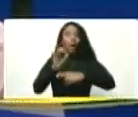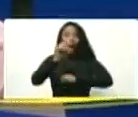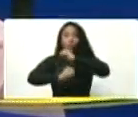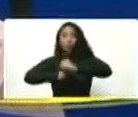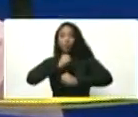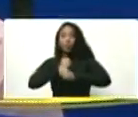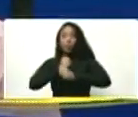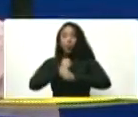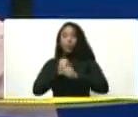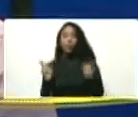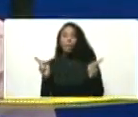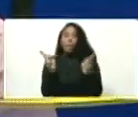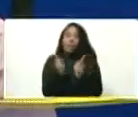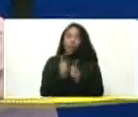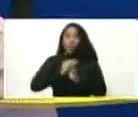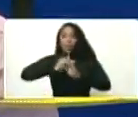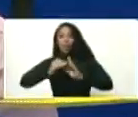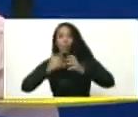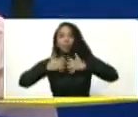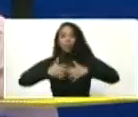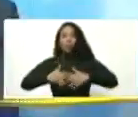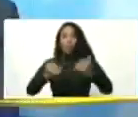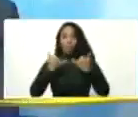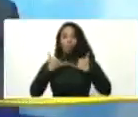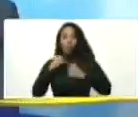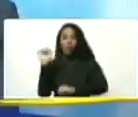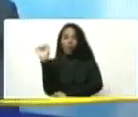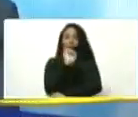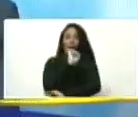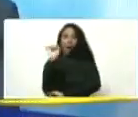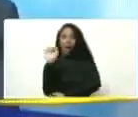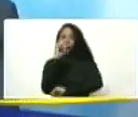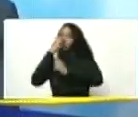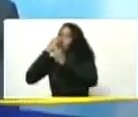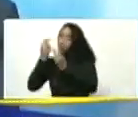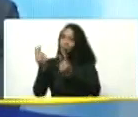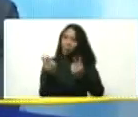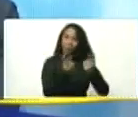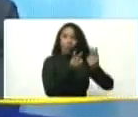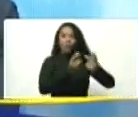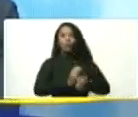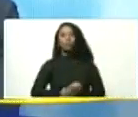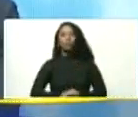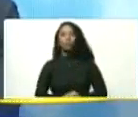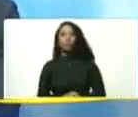de Pequeños y Medianos Empresarios Automotriz, bienvenido.